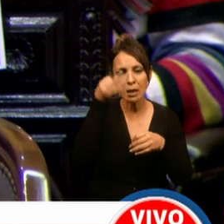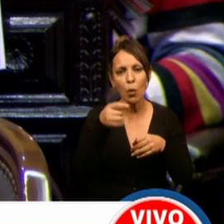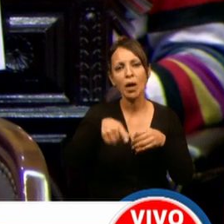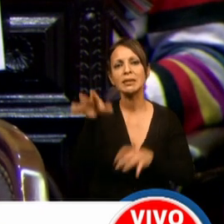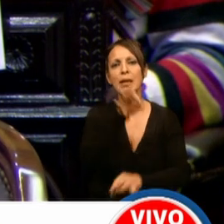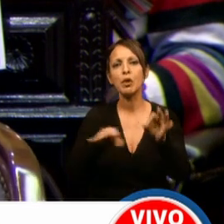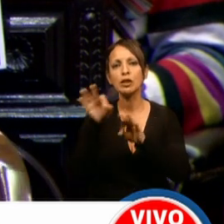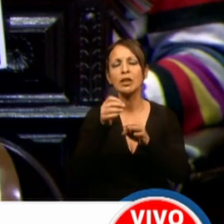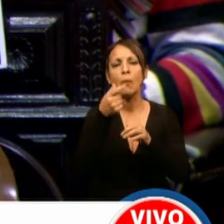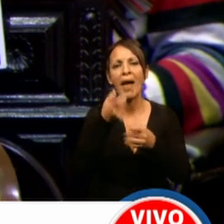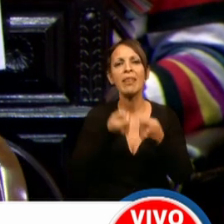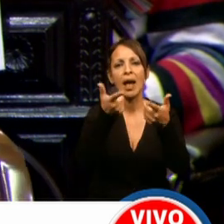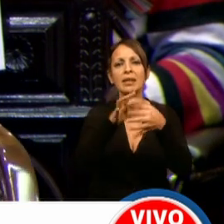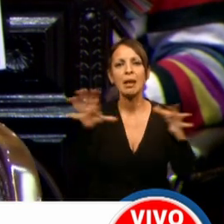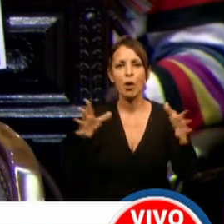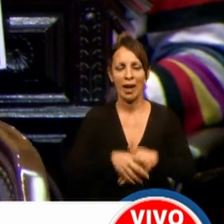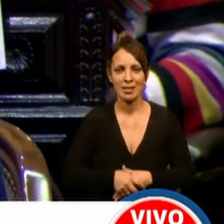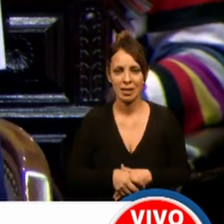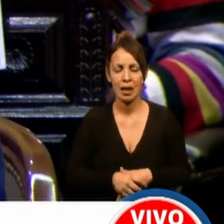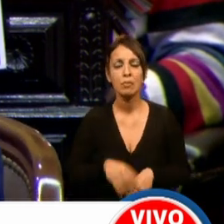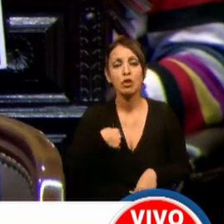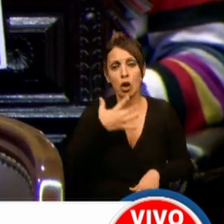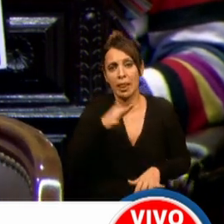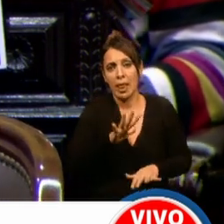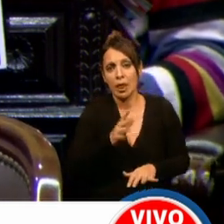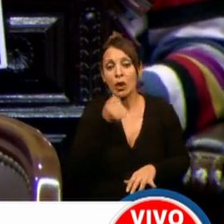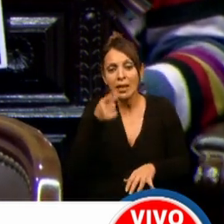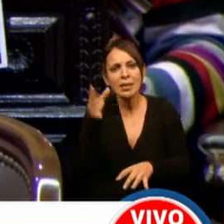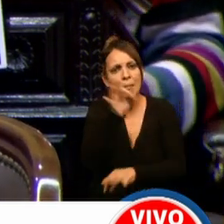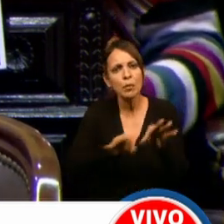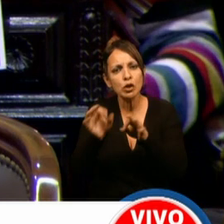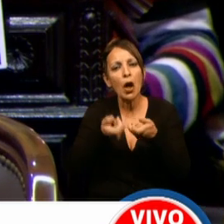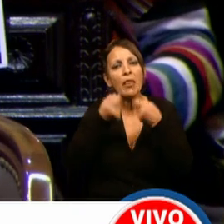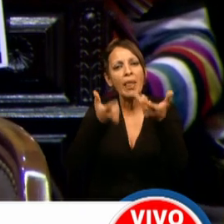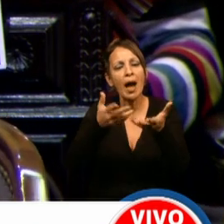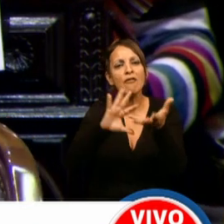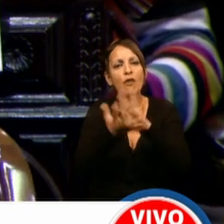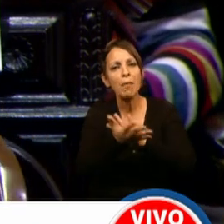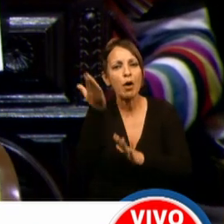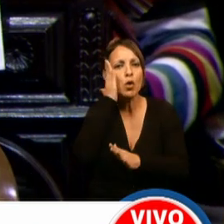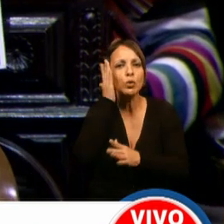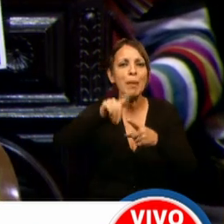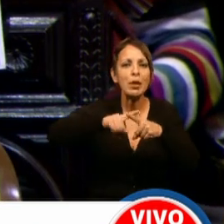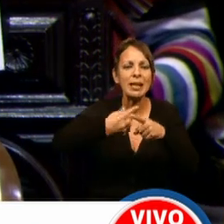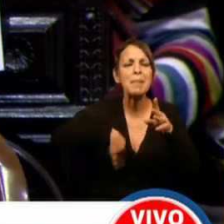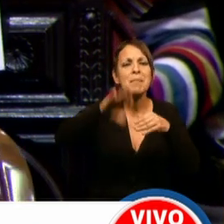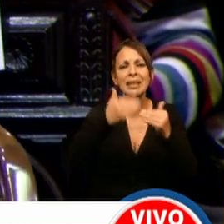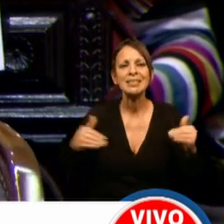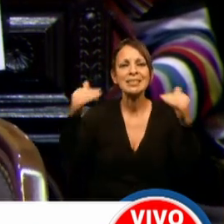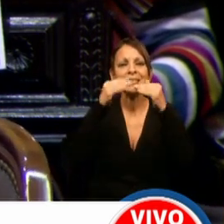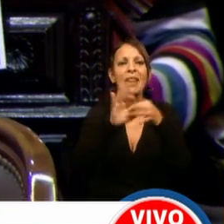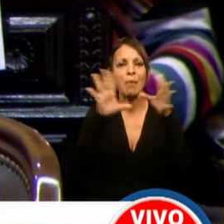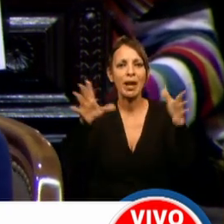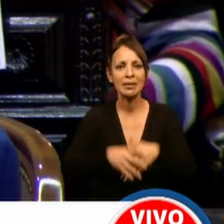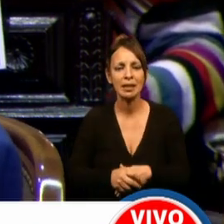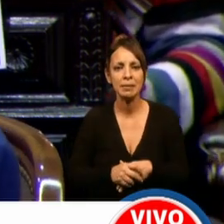mayor democracia porque entiendo yo que va a aportar a una cultura política mucho más democrática porque